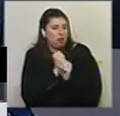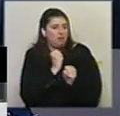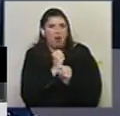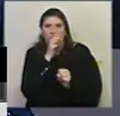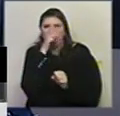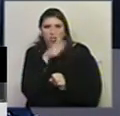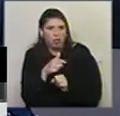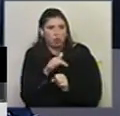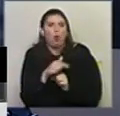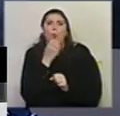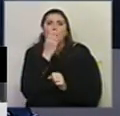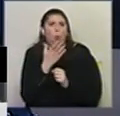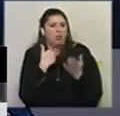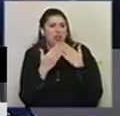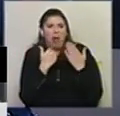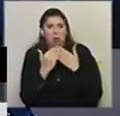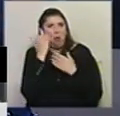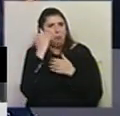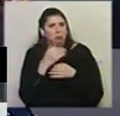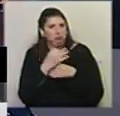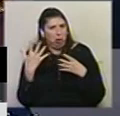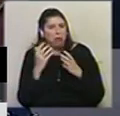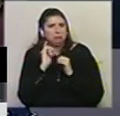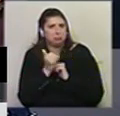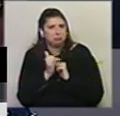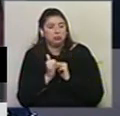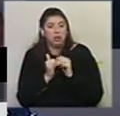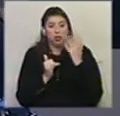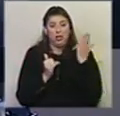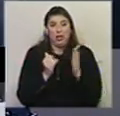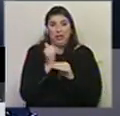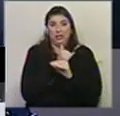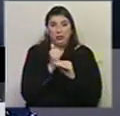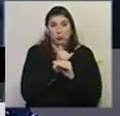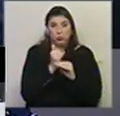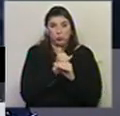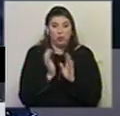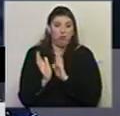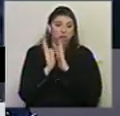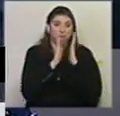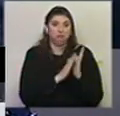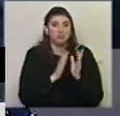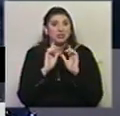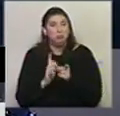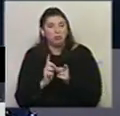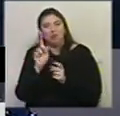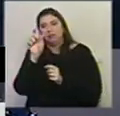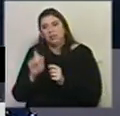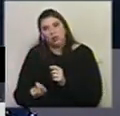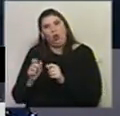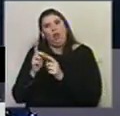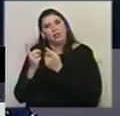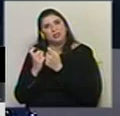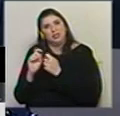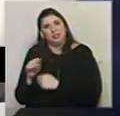diálogo con los profesionales. Yo repito, acá tenemos por un lado la industria, por otro lado el usuario que tiene que también entrar en este debate y la gente que